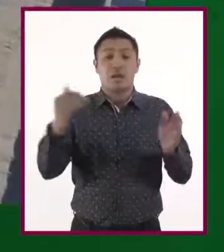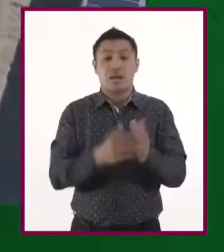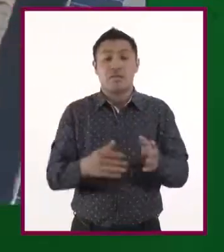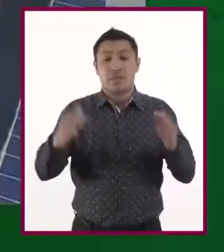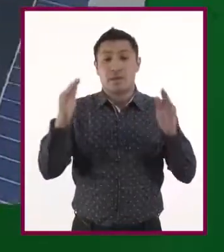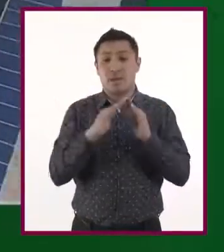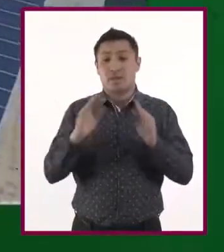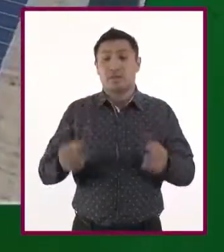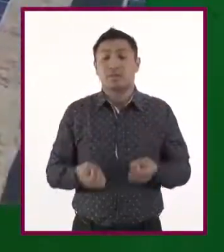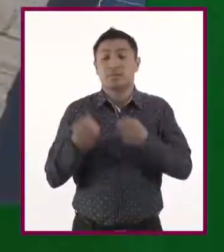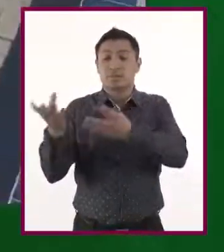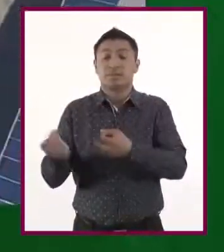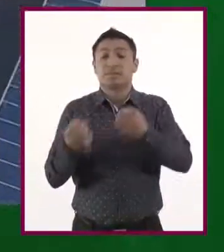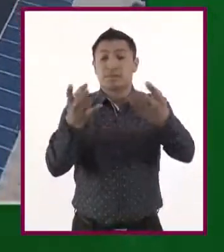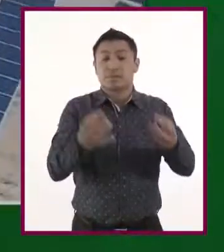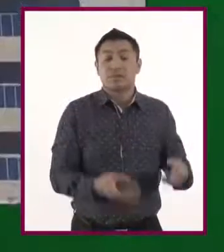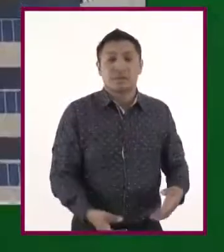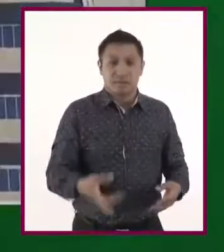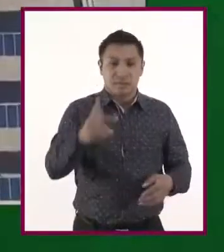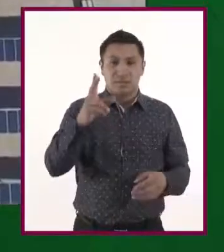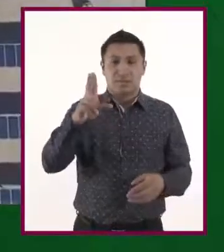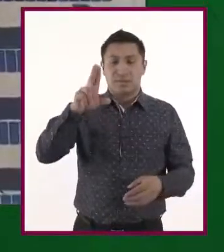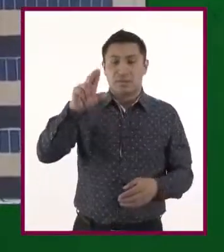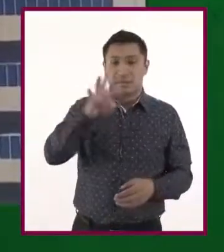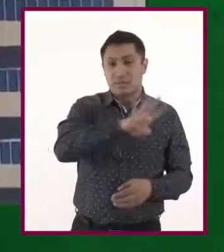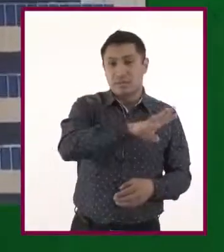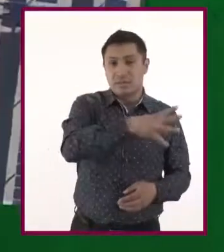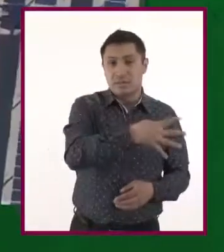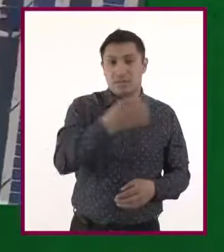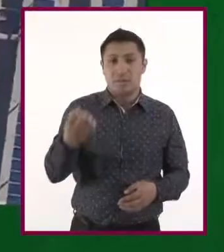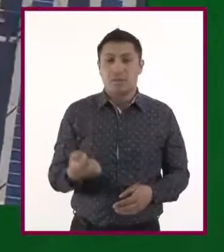583,000 viviendas y evitar